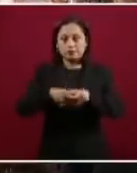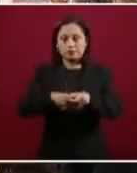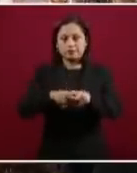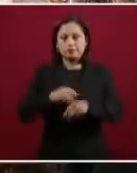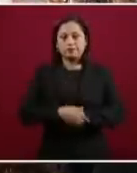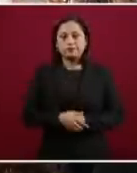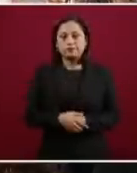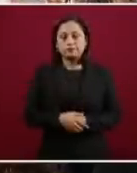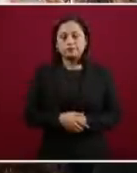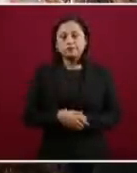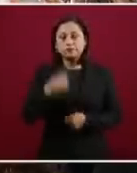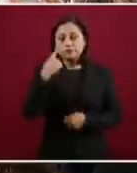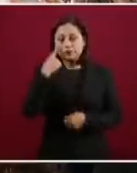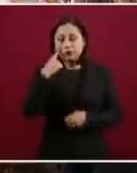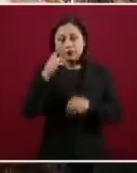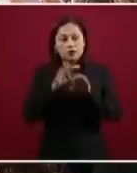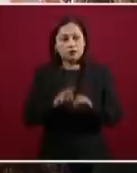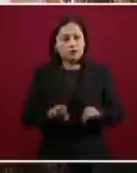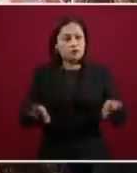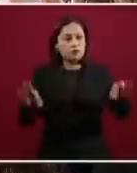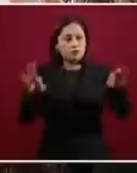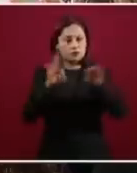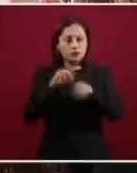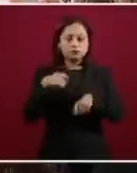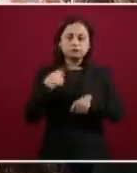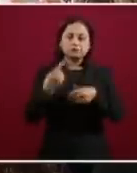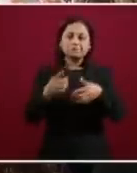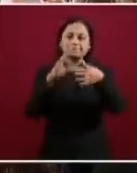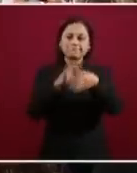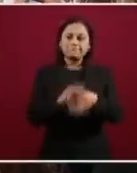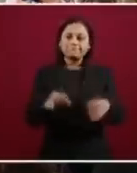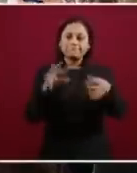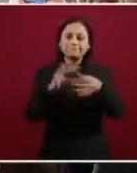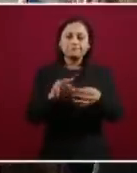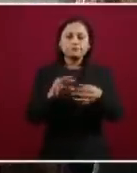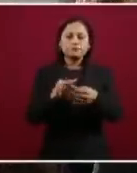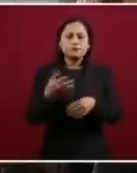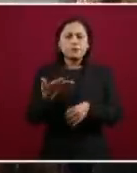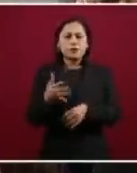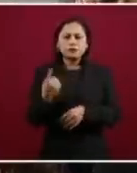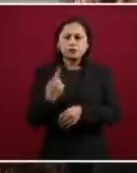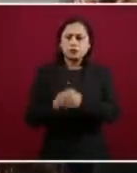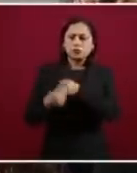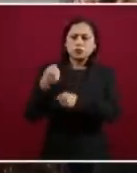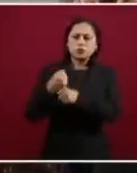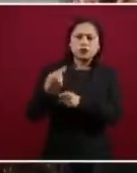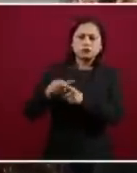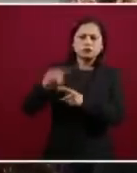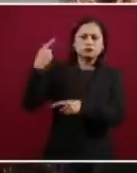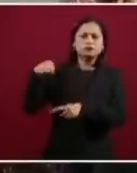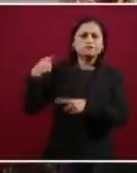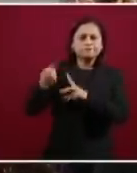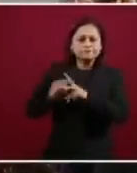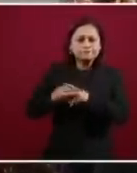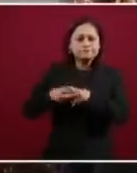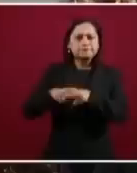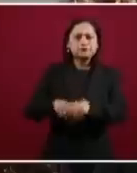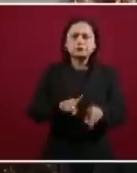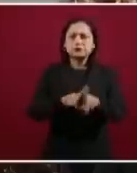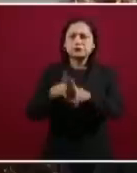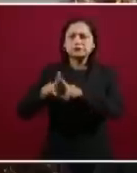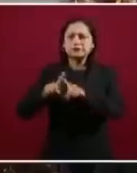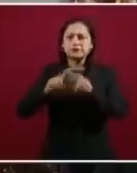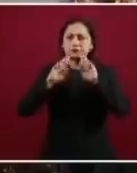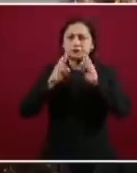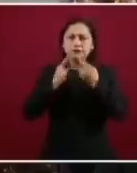Es muy importante comentarles que hemos durante prácticamente un año tenido múltiples reuniones en la